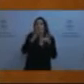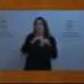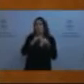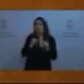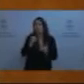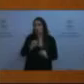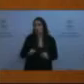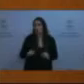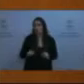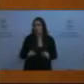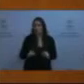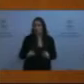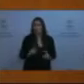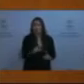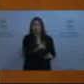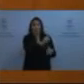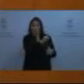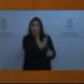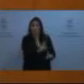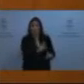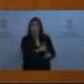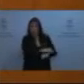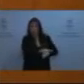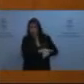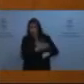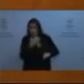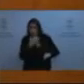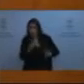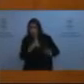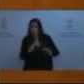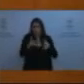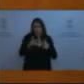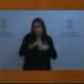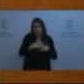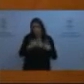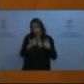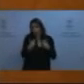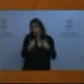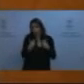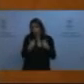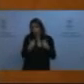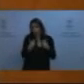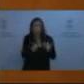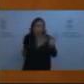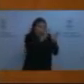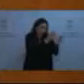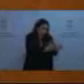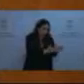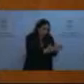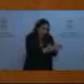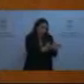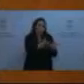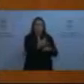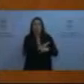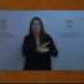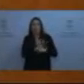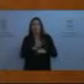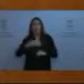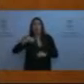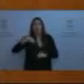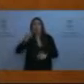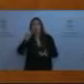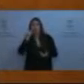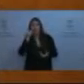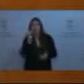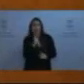Reconozco que el listón de preguntarle a su Gobierno si es beneficioso para un sector, en este caso a usted, consejera, y al presidente Javier Fernández, es